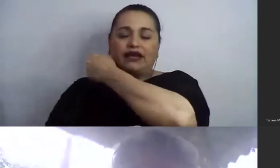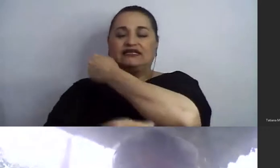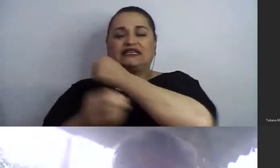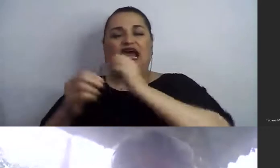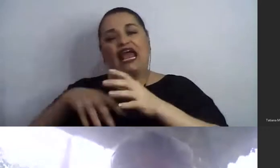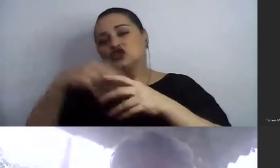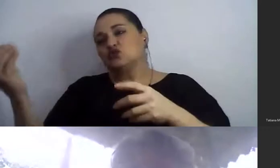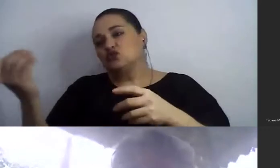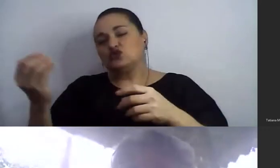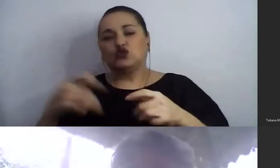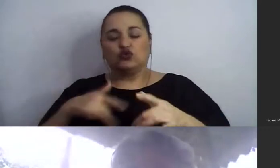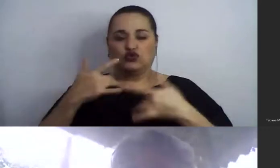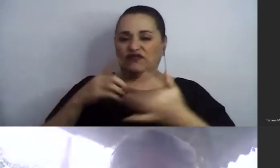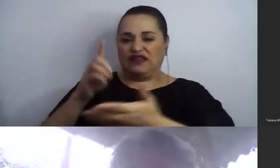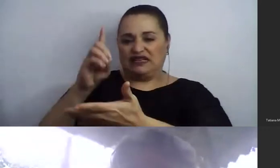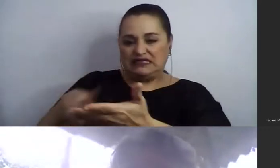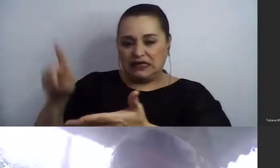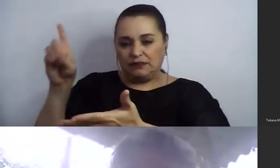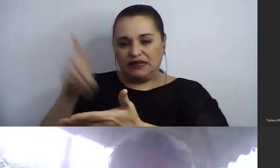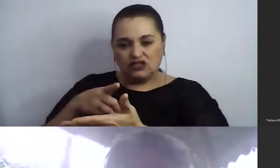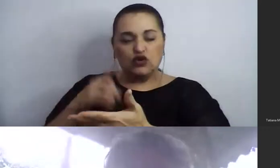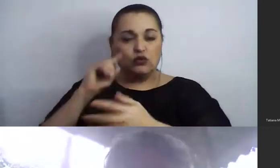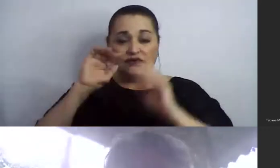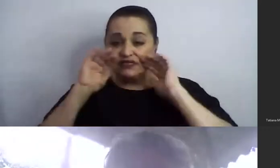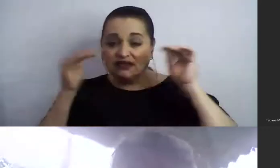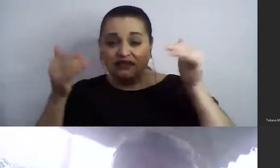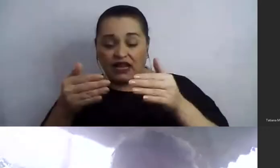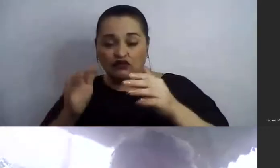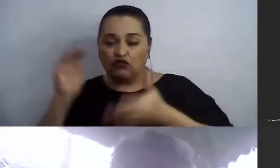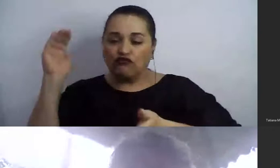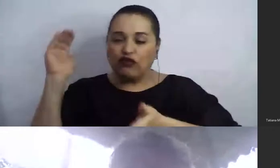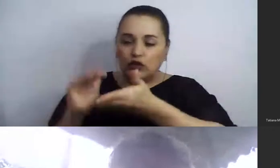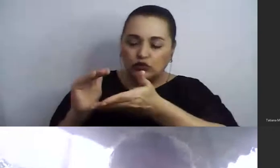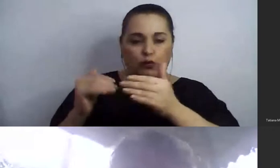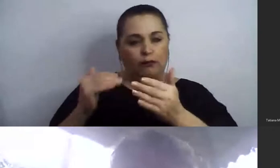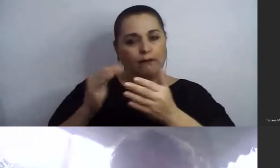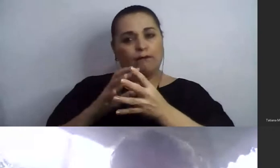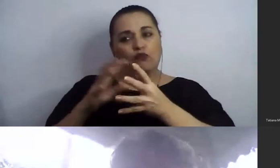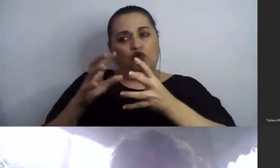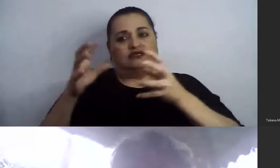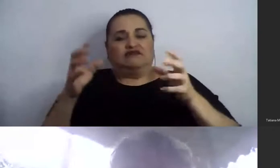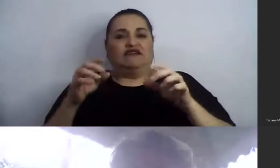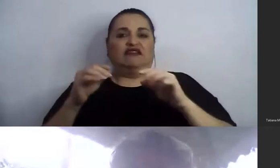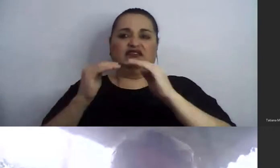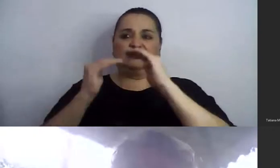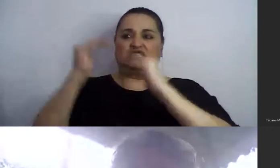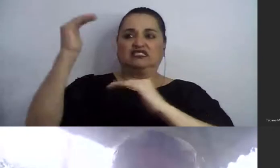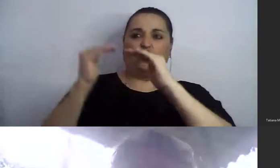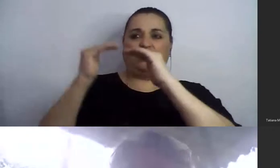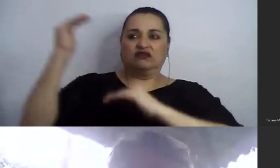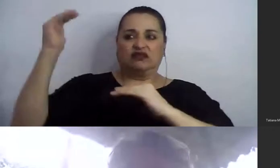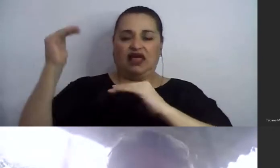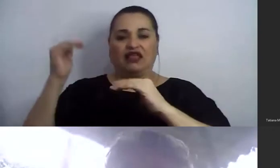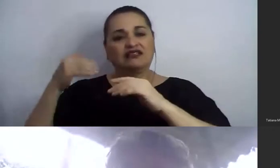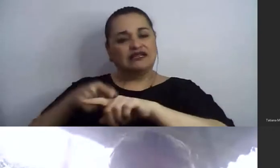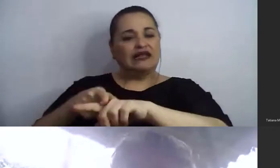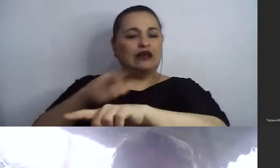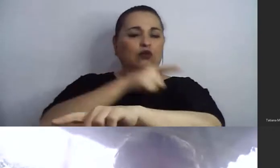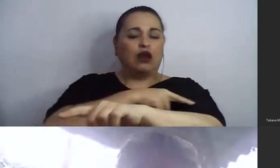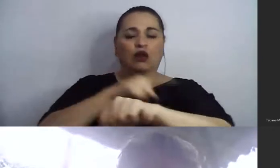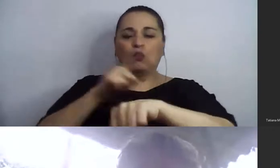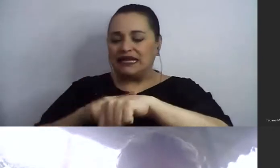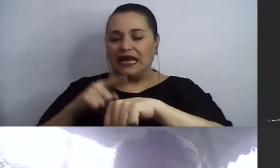y sufren de discriminación centrándose en la reducción progresiva de las desigualdades a lo largo del tiempo en